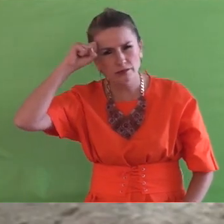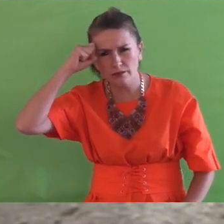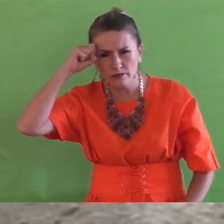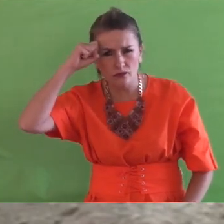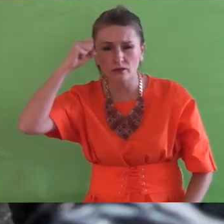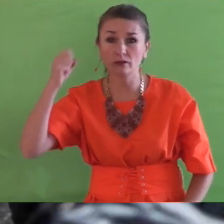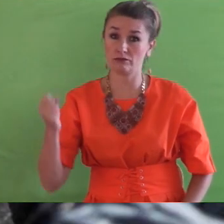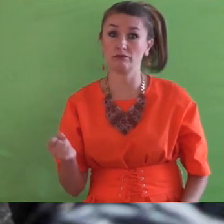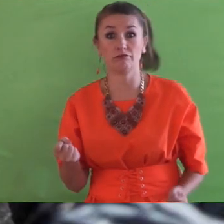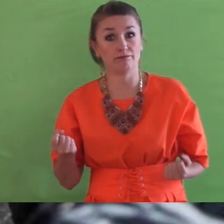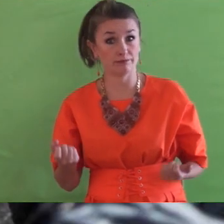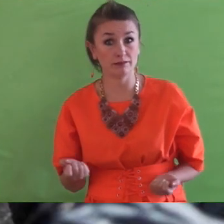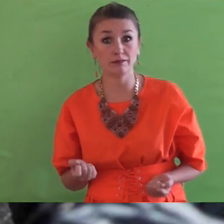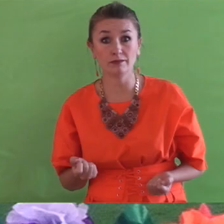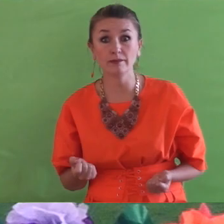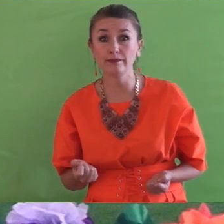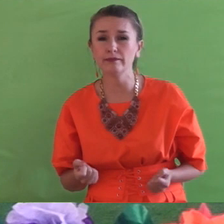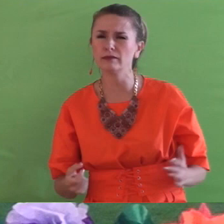Necesito